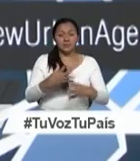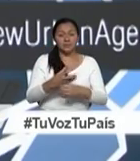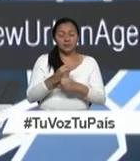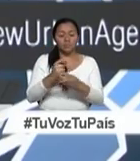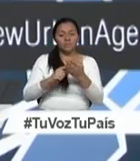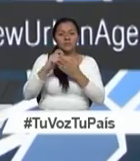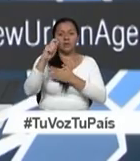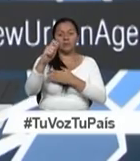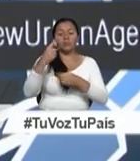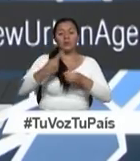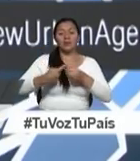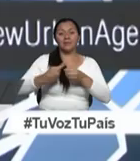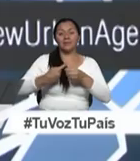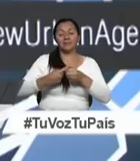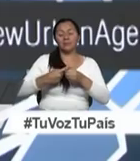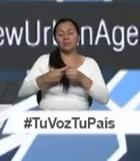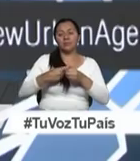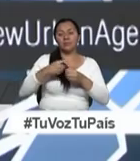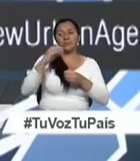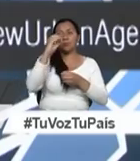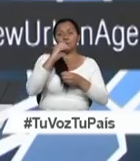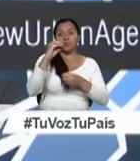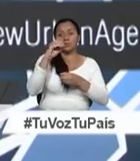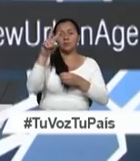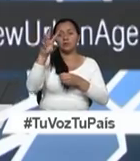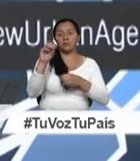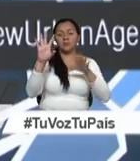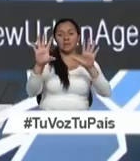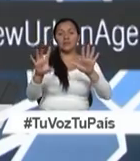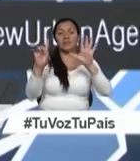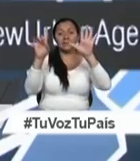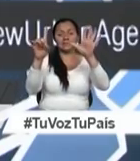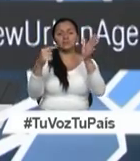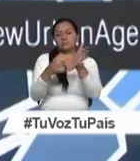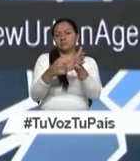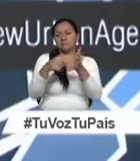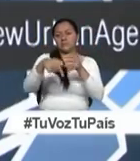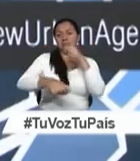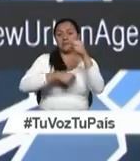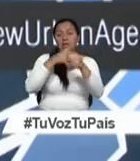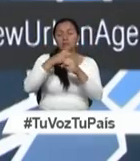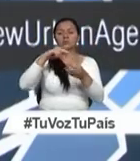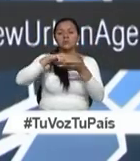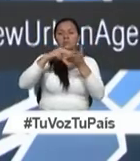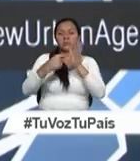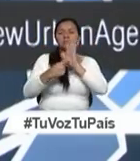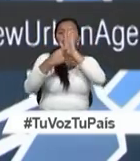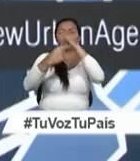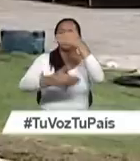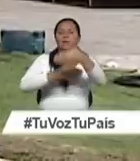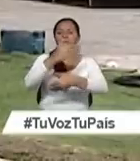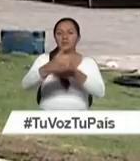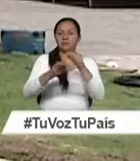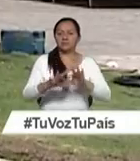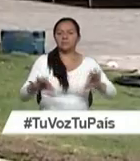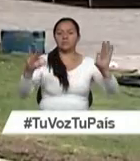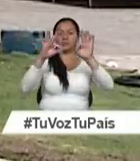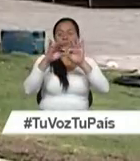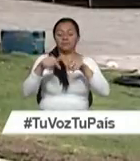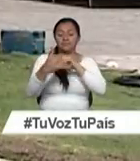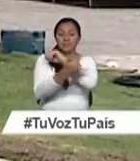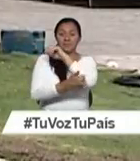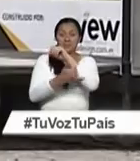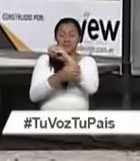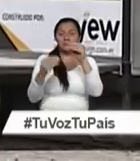en Quito en octubre del 2016, este año, va a representar un avance muy importante. El país dará